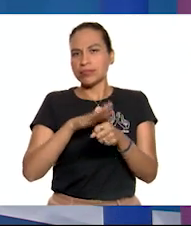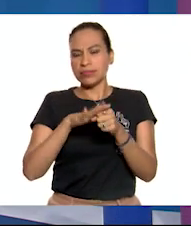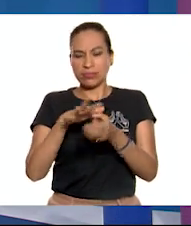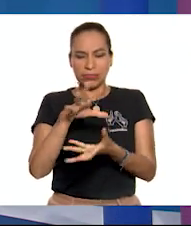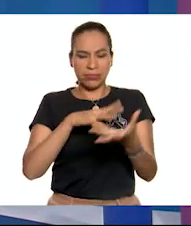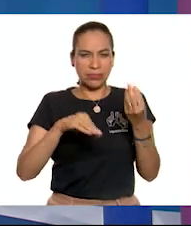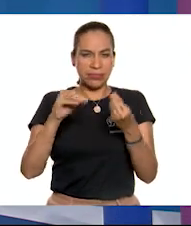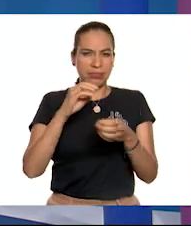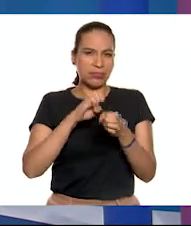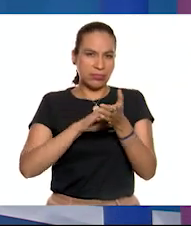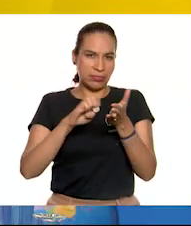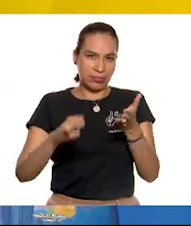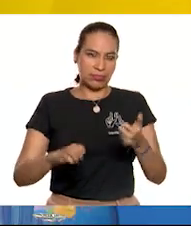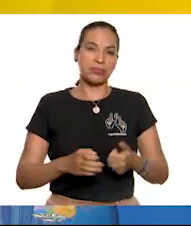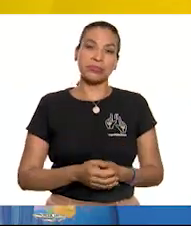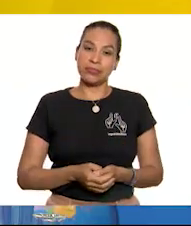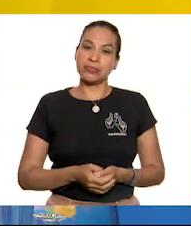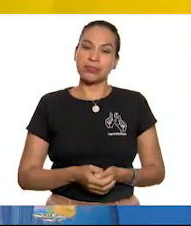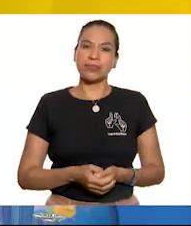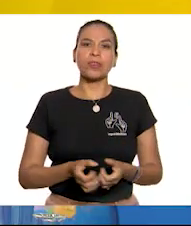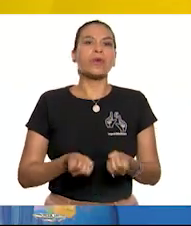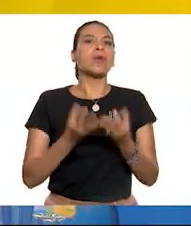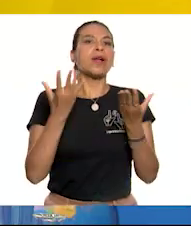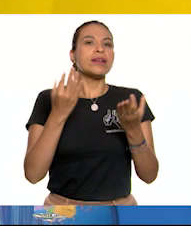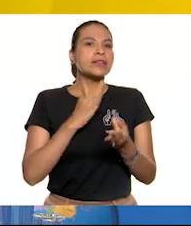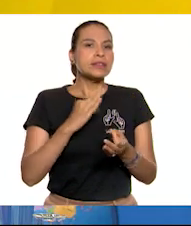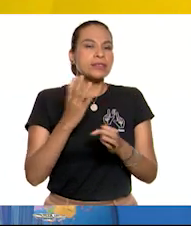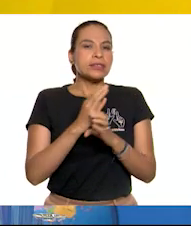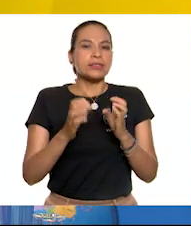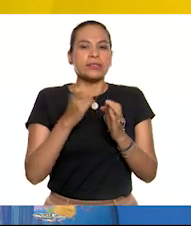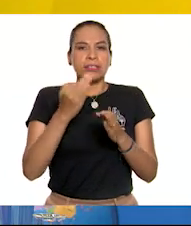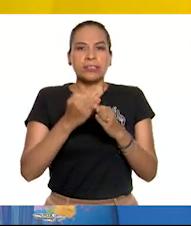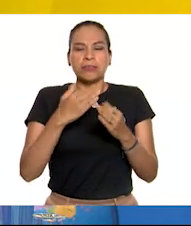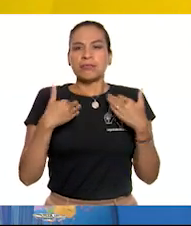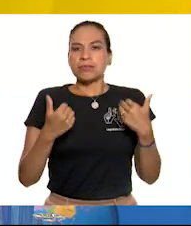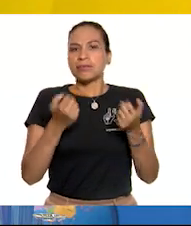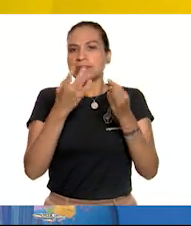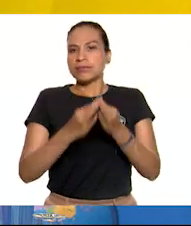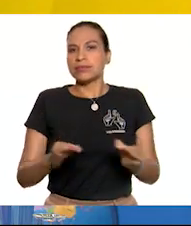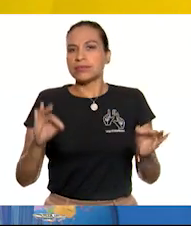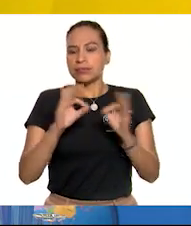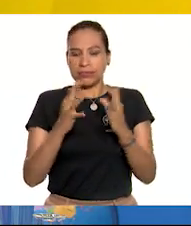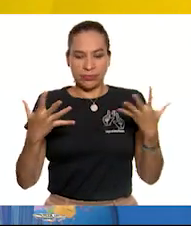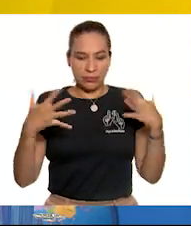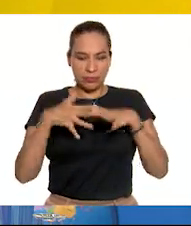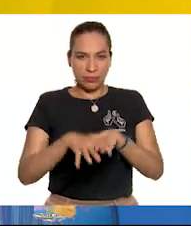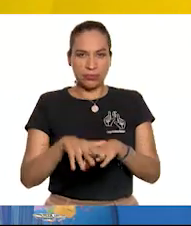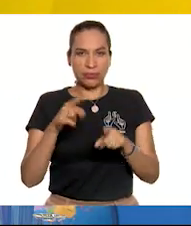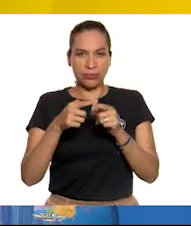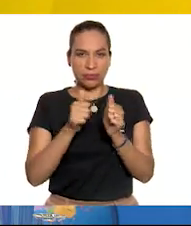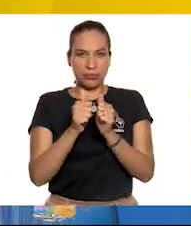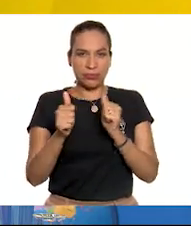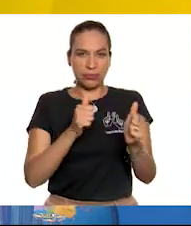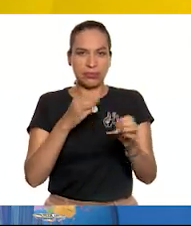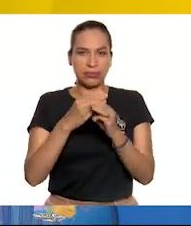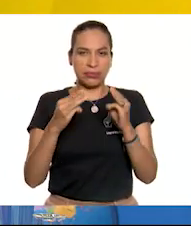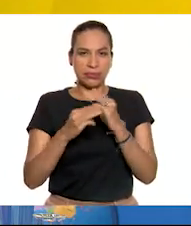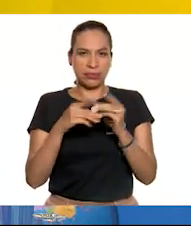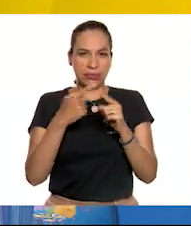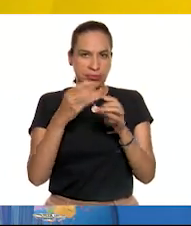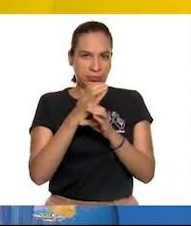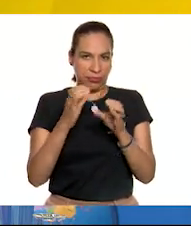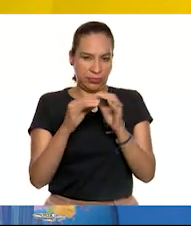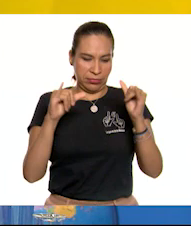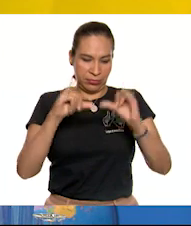mezclas y ejemplos. ¡Ay, maestro, órale! ¡Cuántas aplicaciones! Ahora ya entendí la importancia de mezclar y separar materiales y